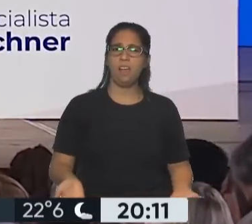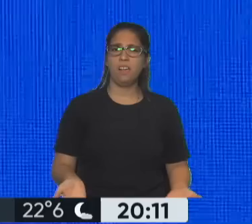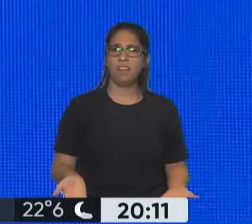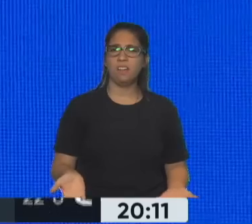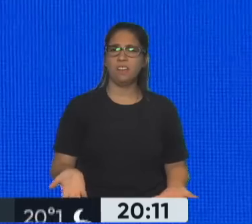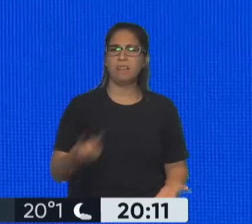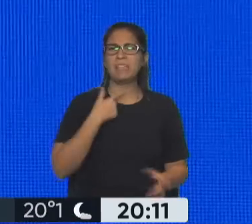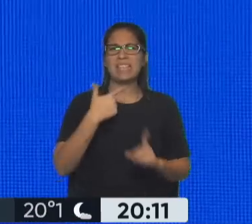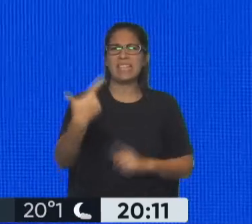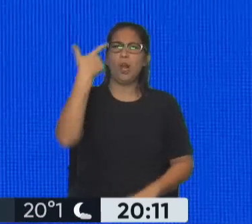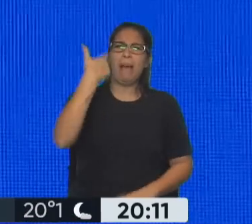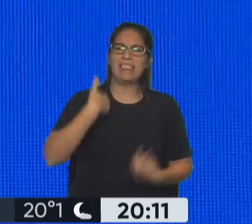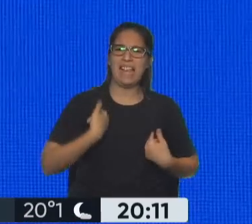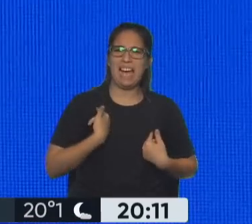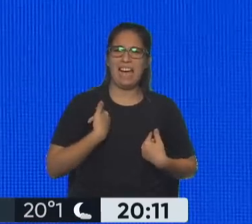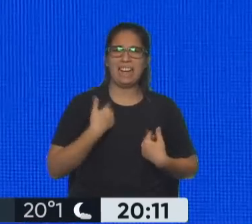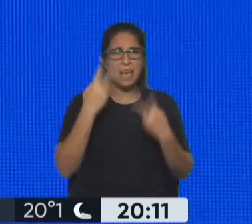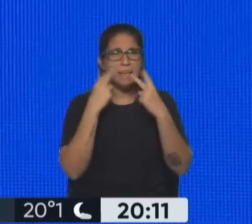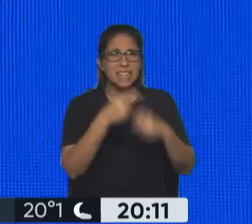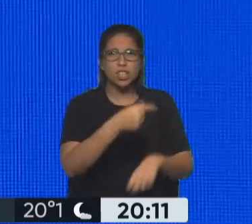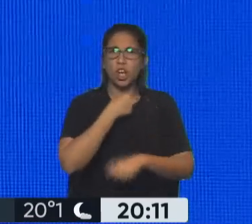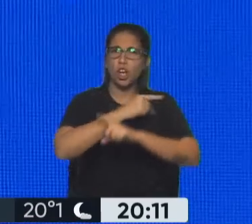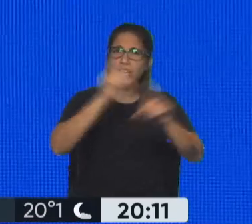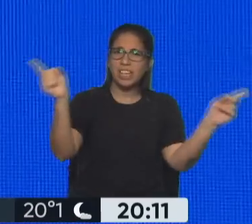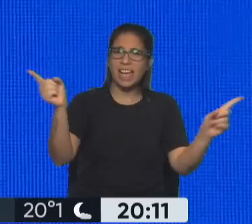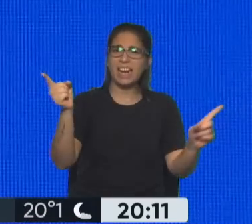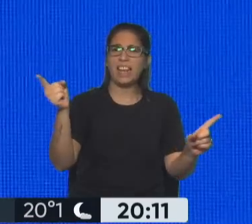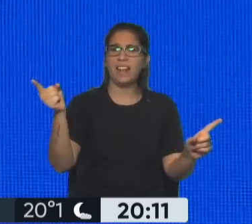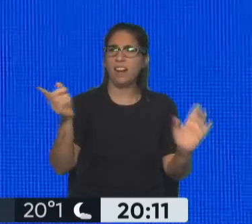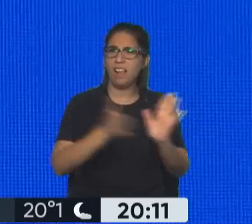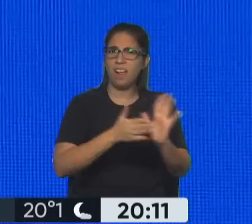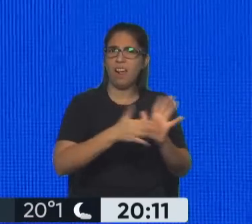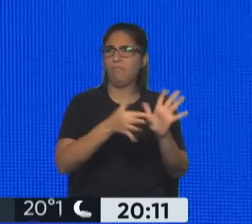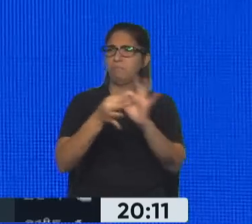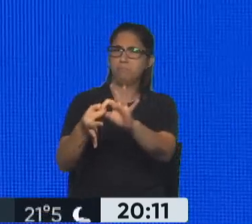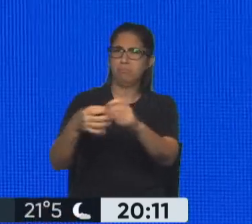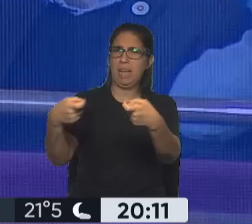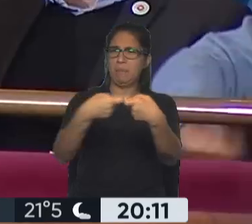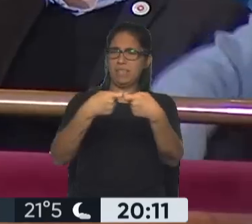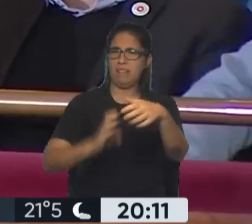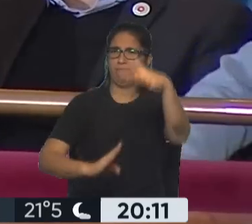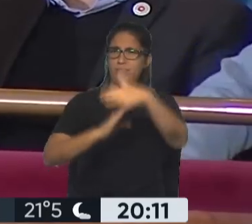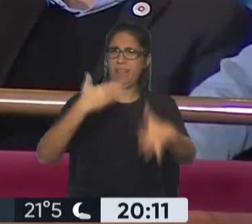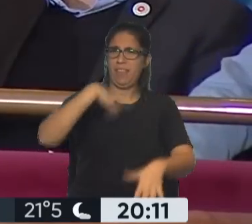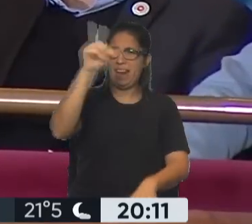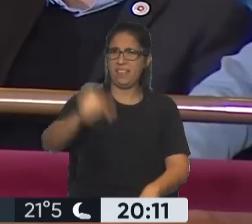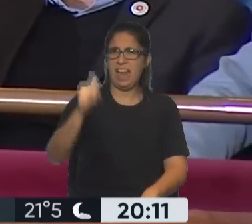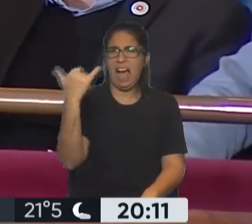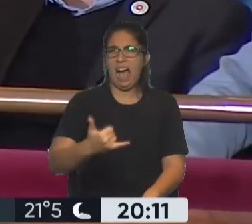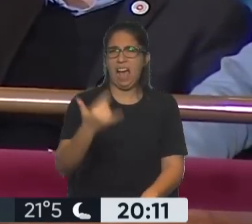me quisieron matar. No quieren investigar a los que me quisieron matar y que tienen evidentes compromisos con sectores empresarios de la República Argentina.